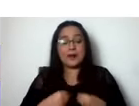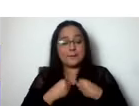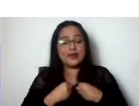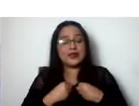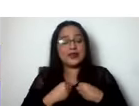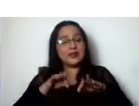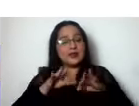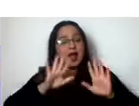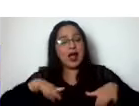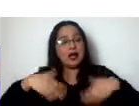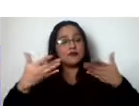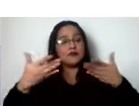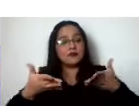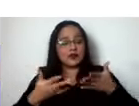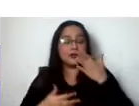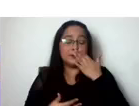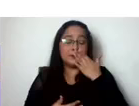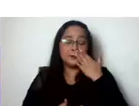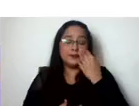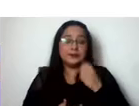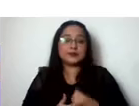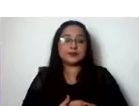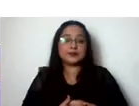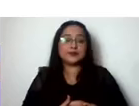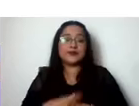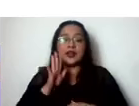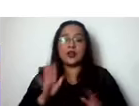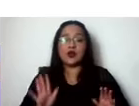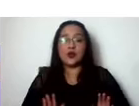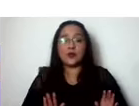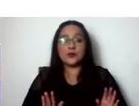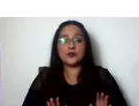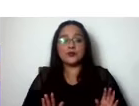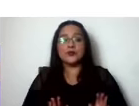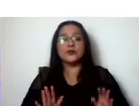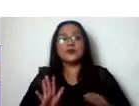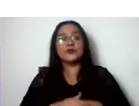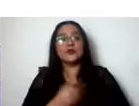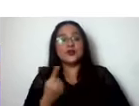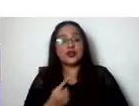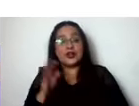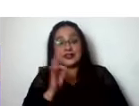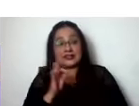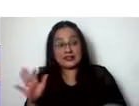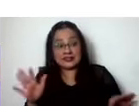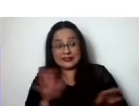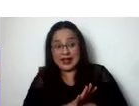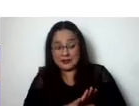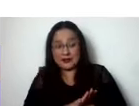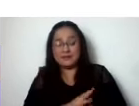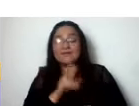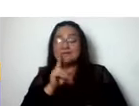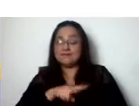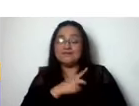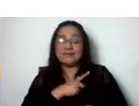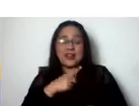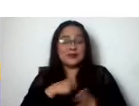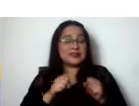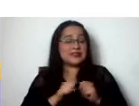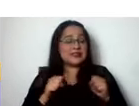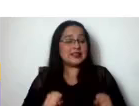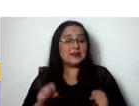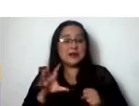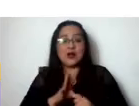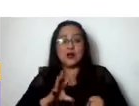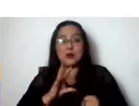que, supongo que también muy a conveniencia, porque eso significaría así mover todo, de verdad todo,